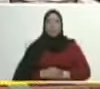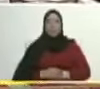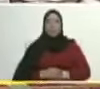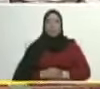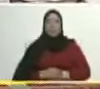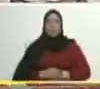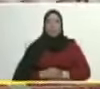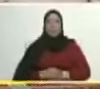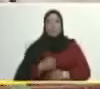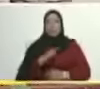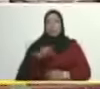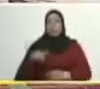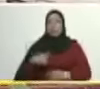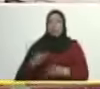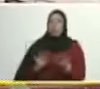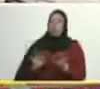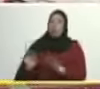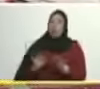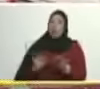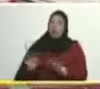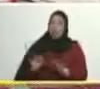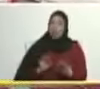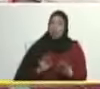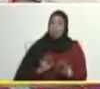Bueno, nosotros estamos preparados